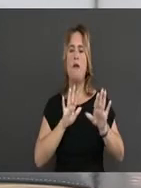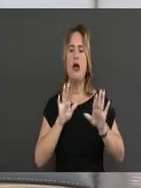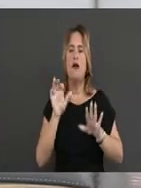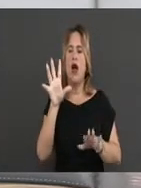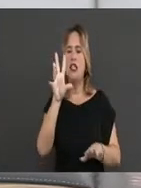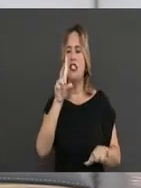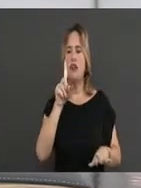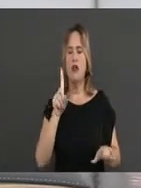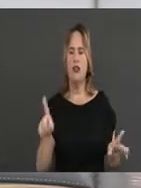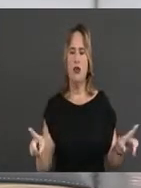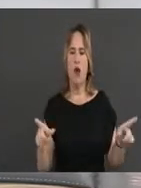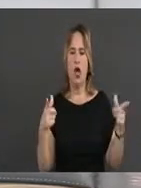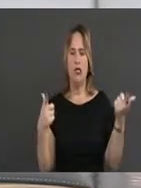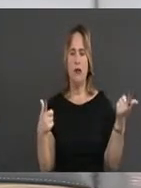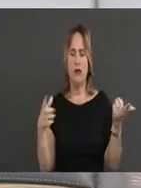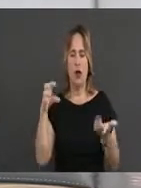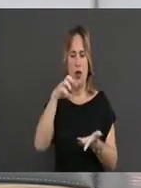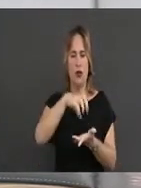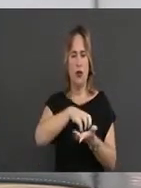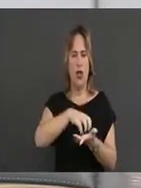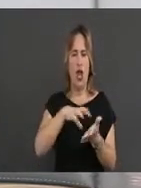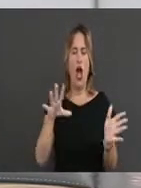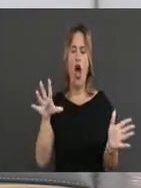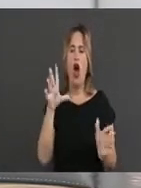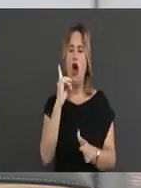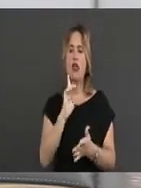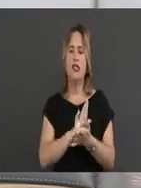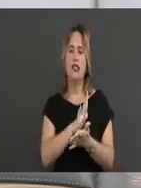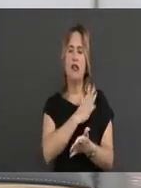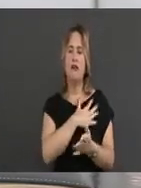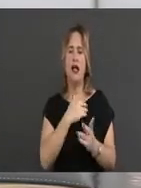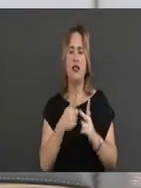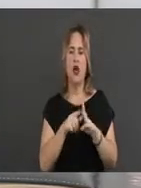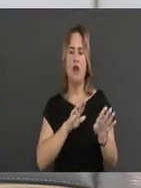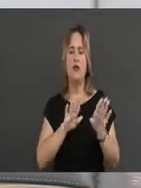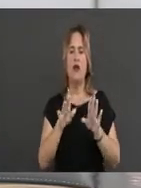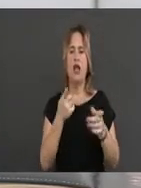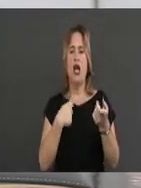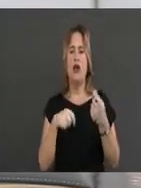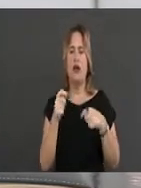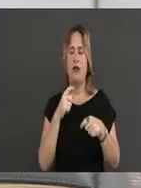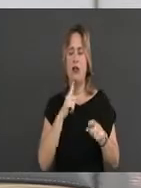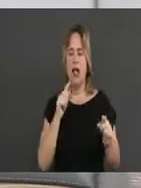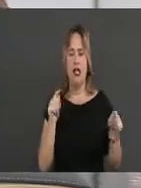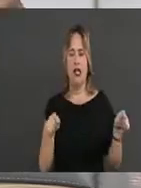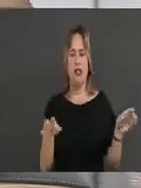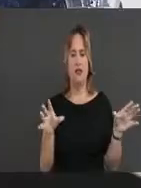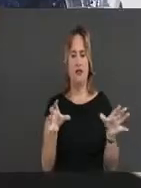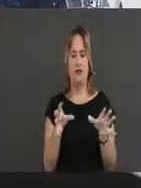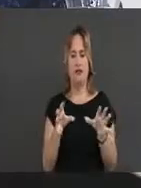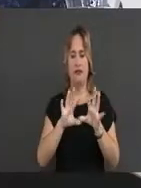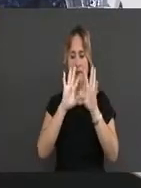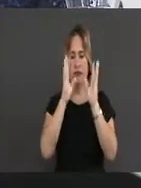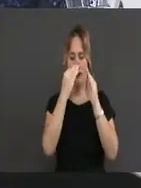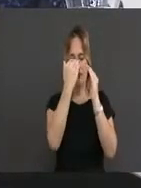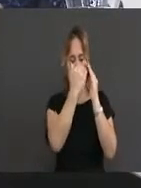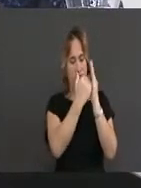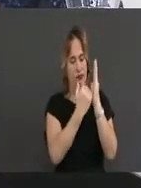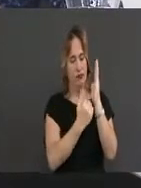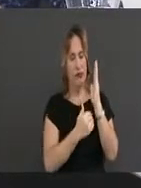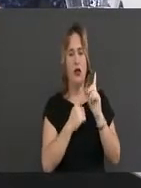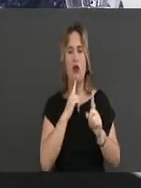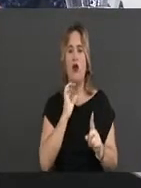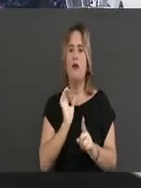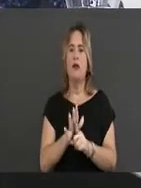51 aniversario, establecimiento 11 de marzo y la Bodega La Comercial. Estas serían las unidades que van a comenzar a